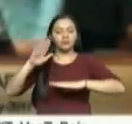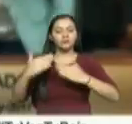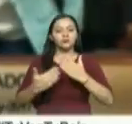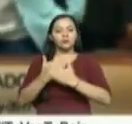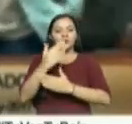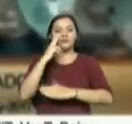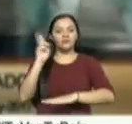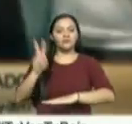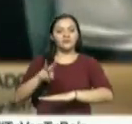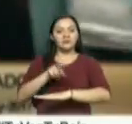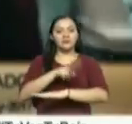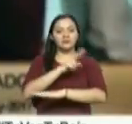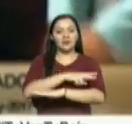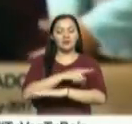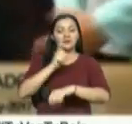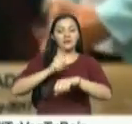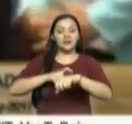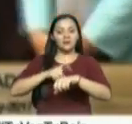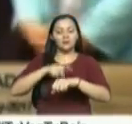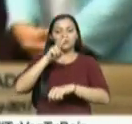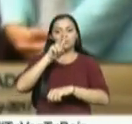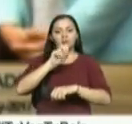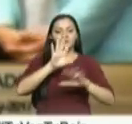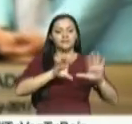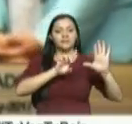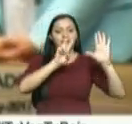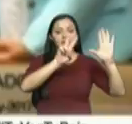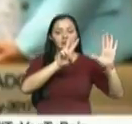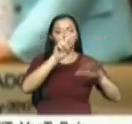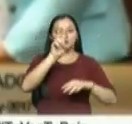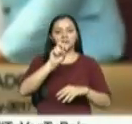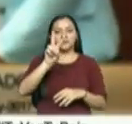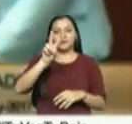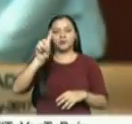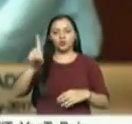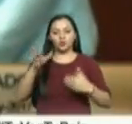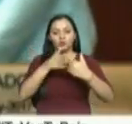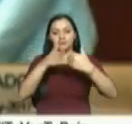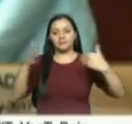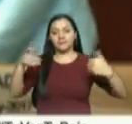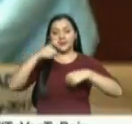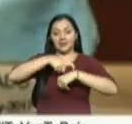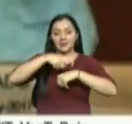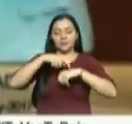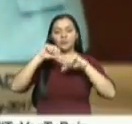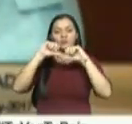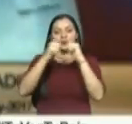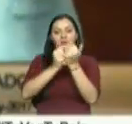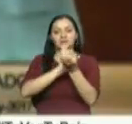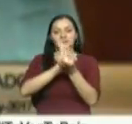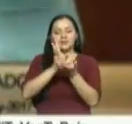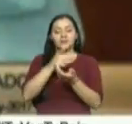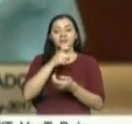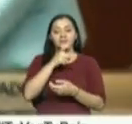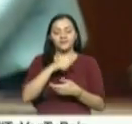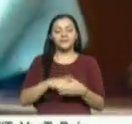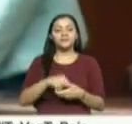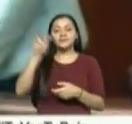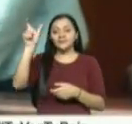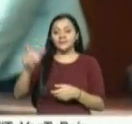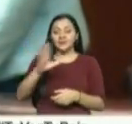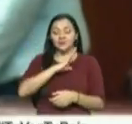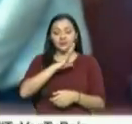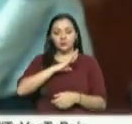Fiscal General del Estado para el periodo 2017-2021 por parte de la Asamblea Nacional. Vaca Mancheno es